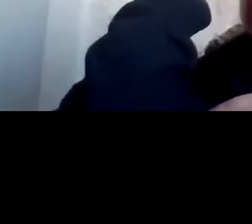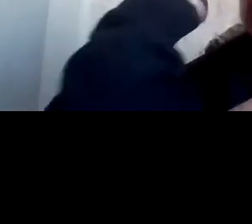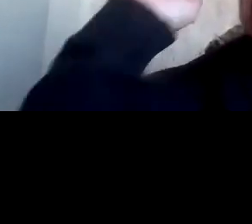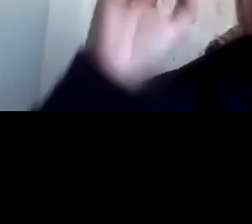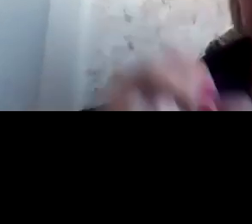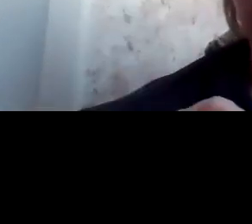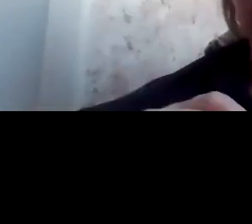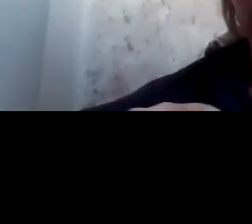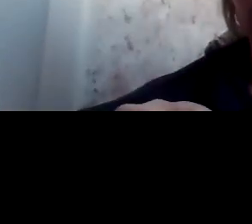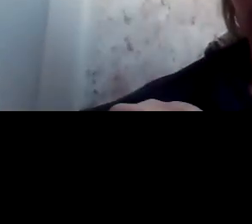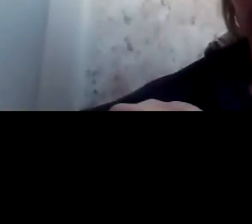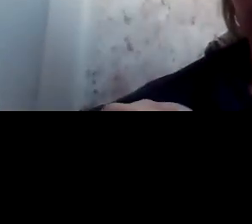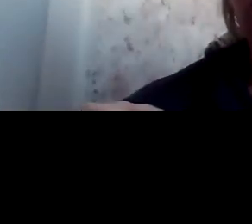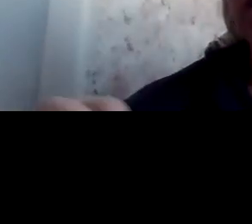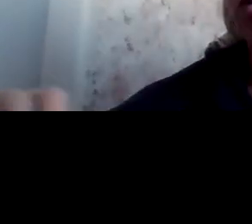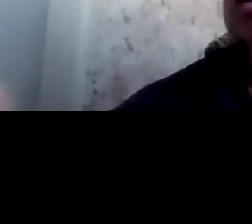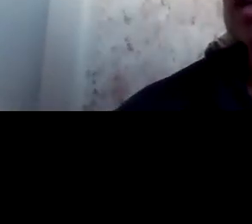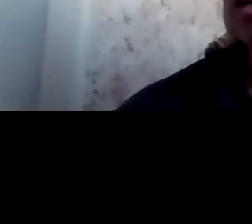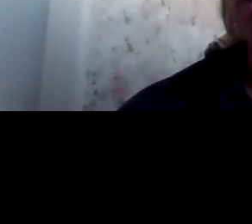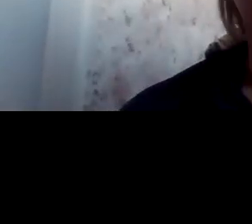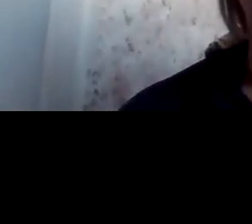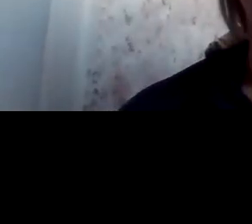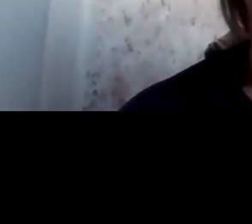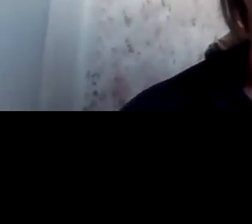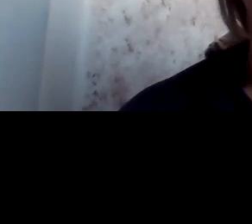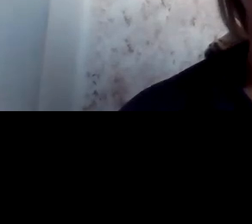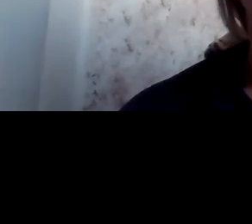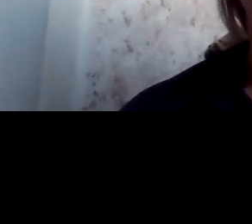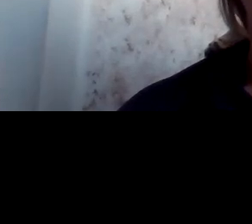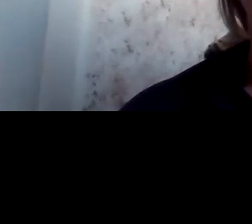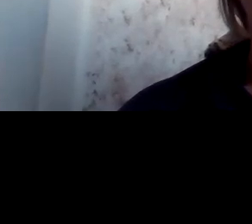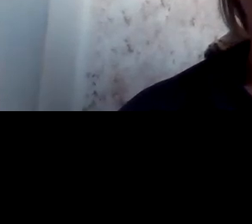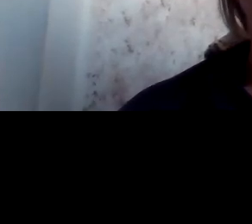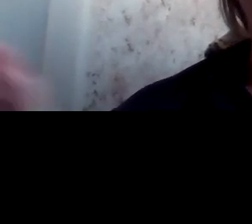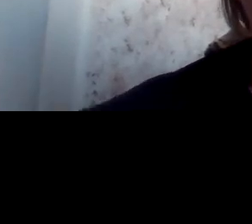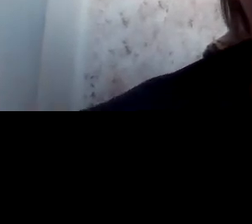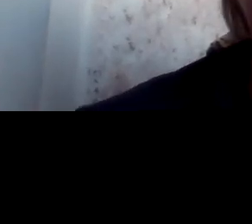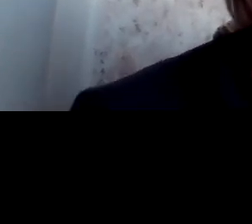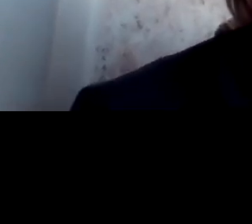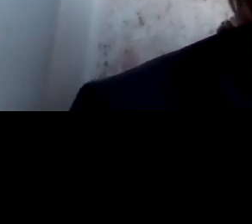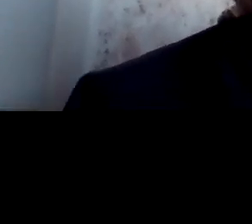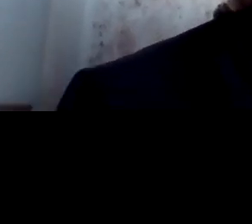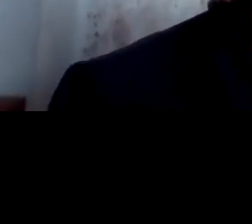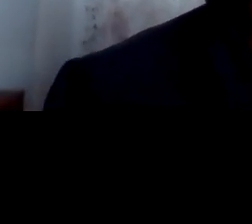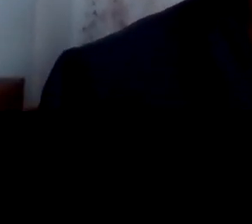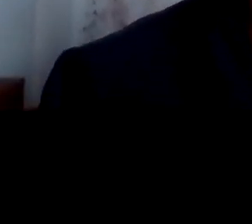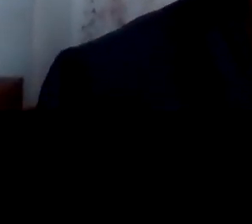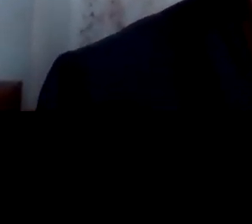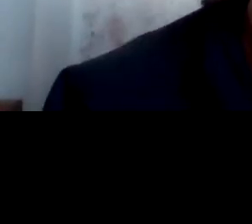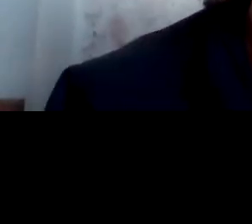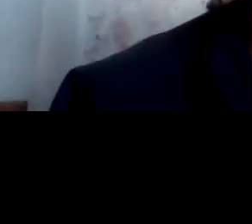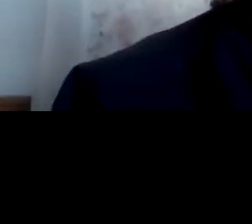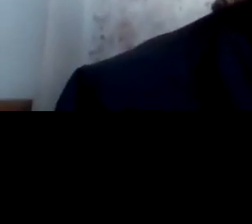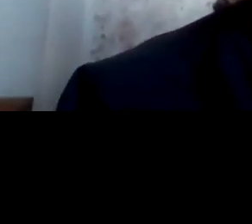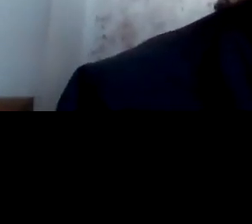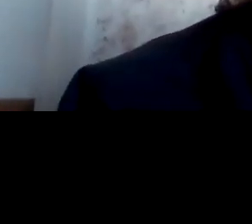quando será a nossa avaliação? Vai haver, La vai ser próxima